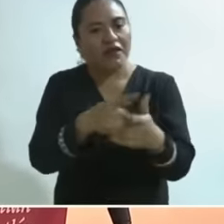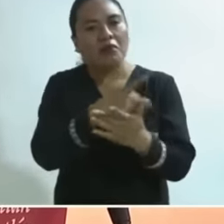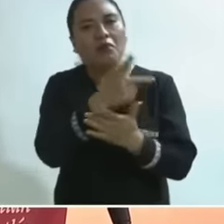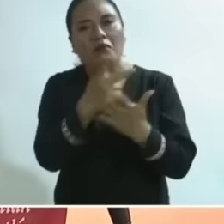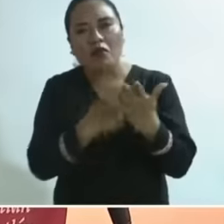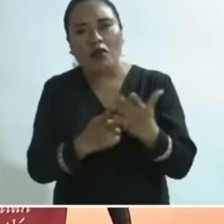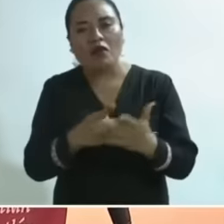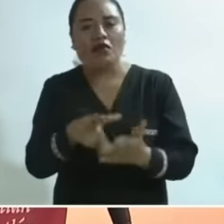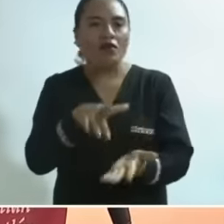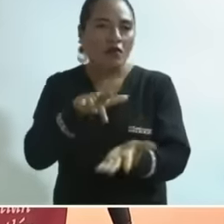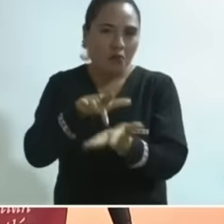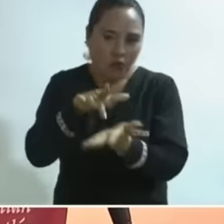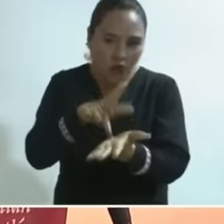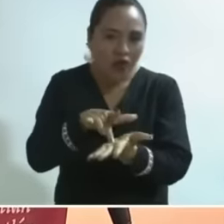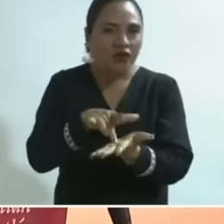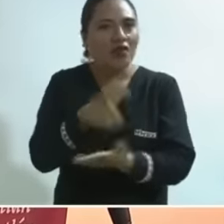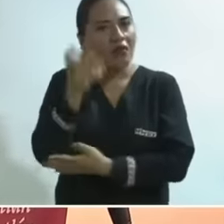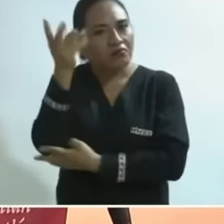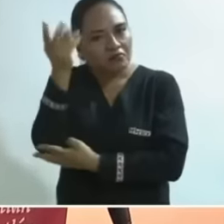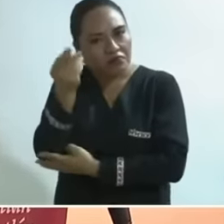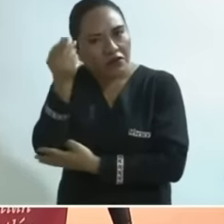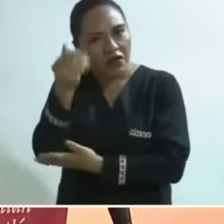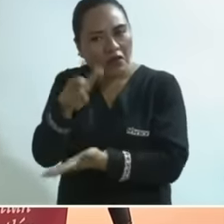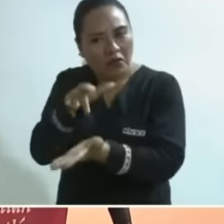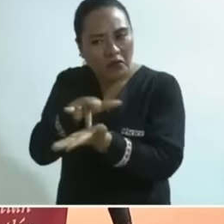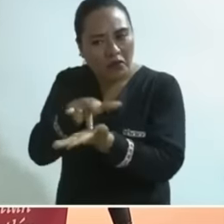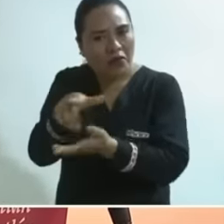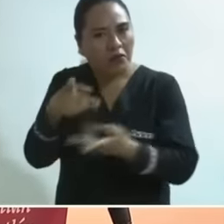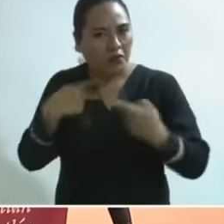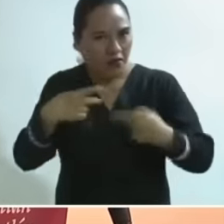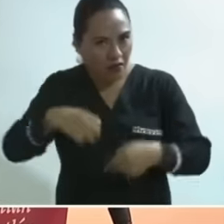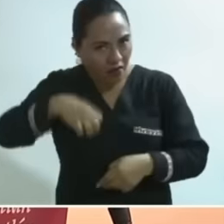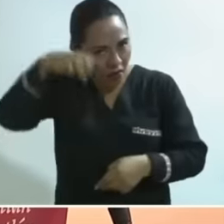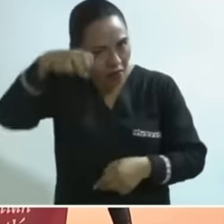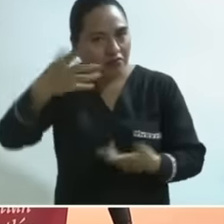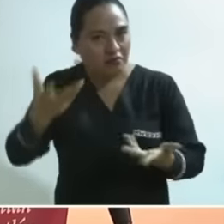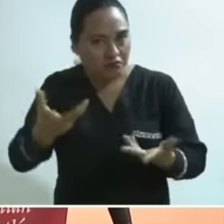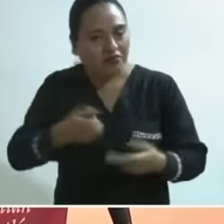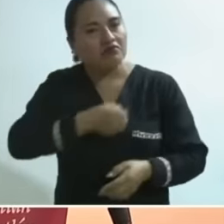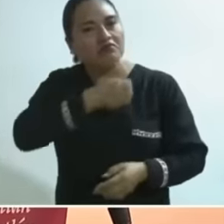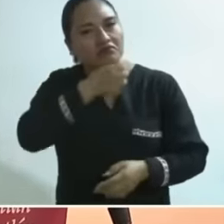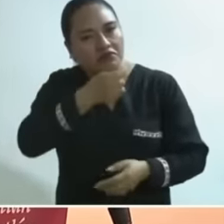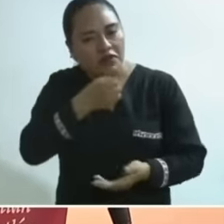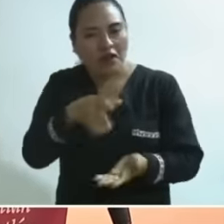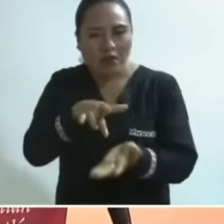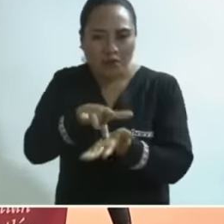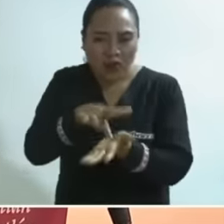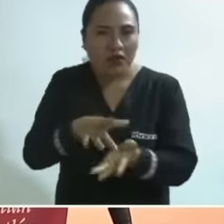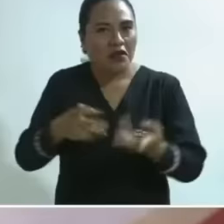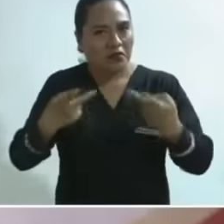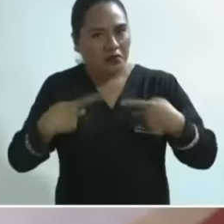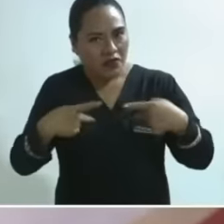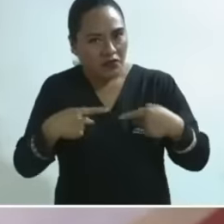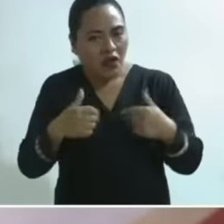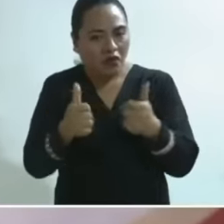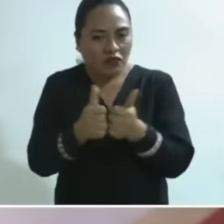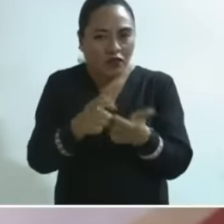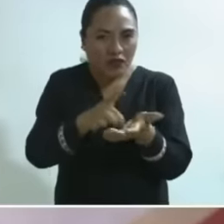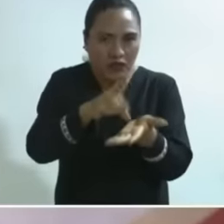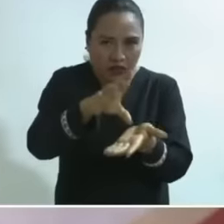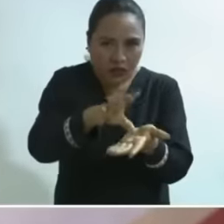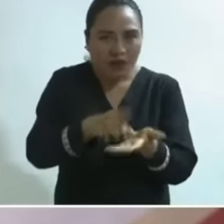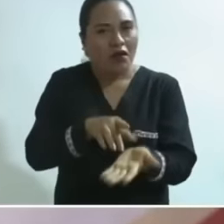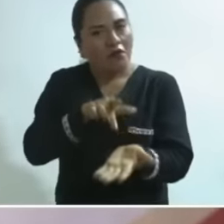de apoyo de la pensión a adultos mayores, el programa de apoyo a las personas con discapacidad,